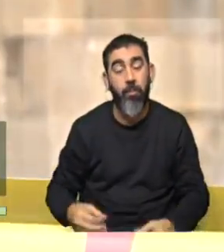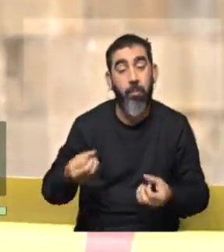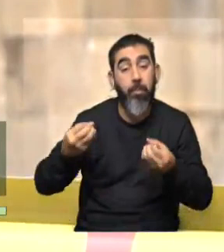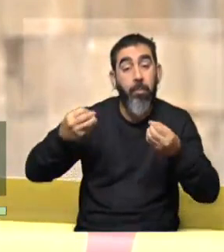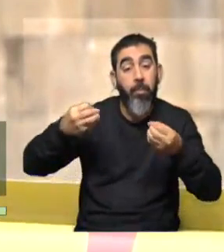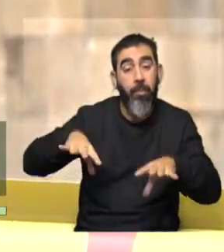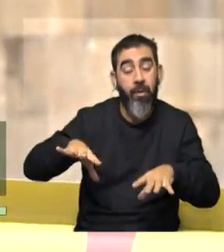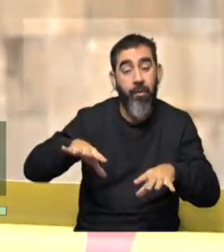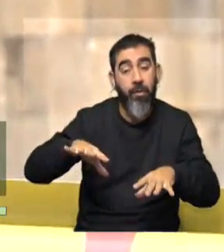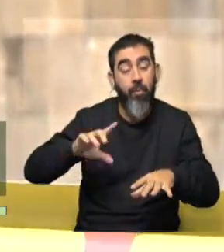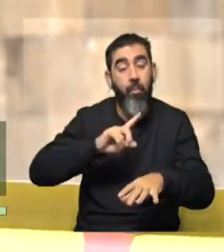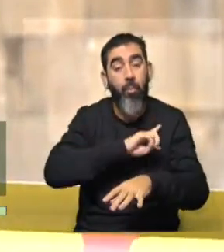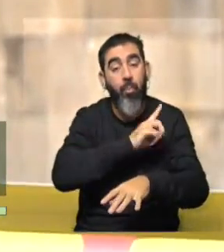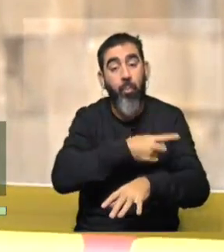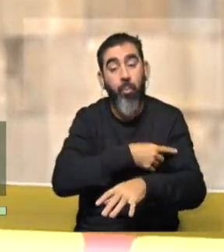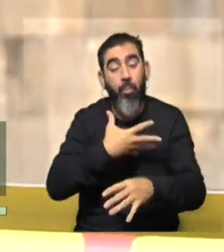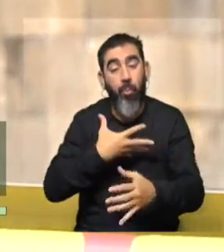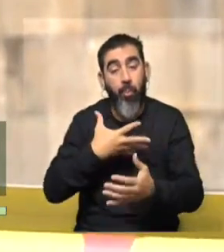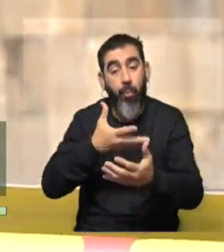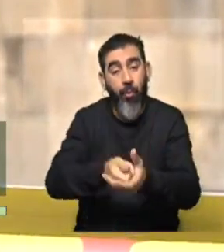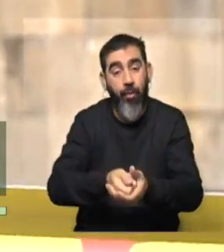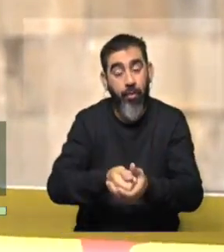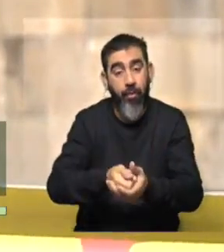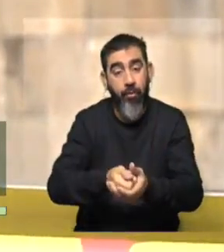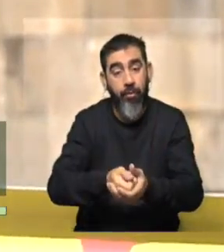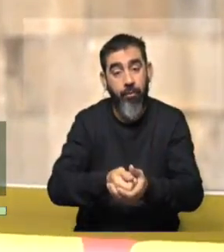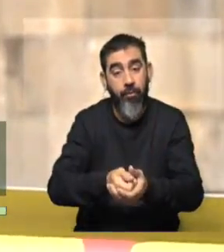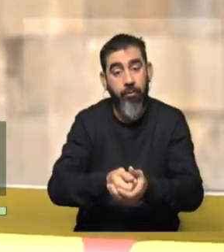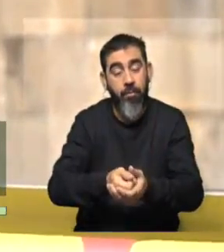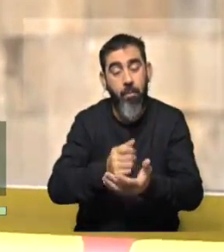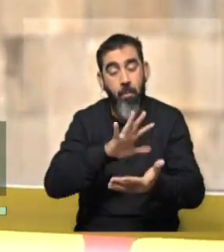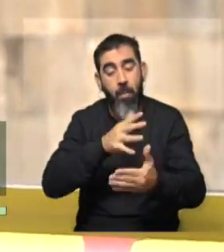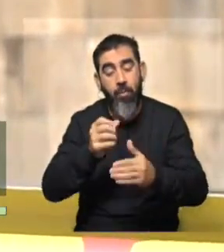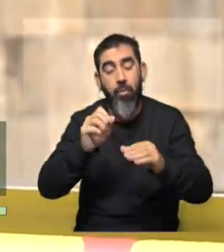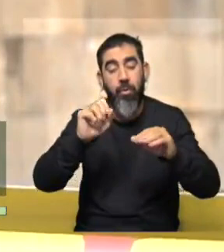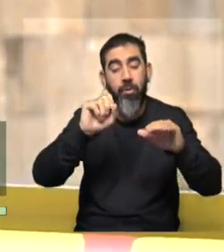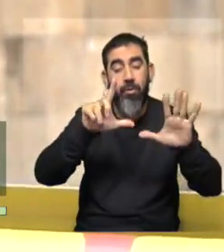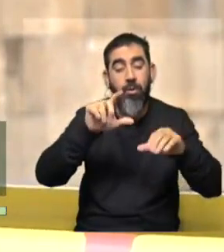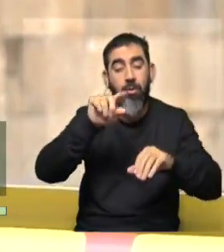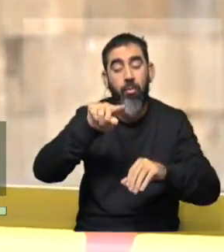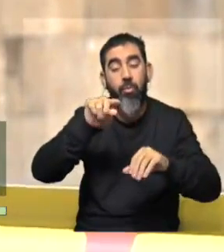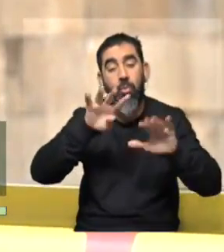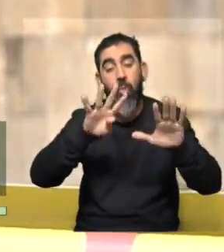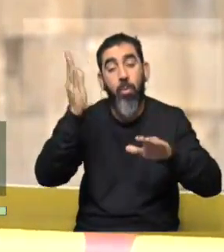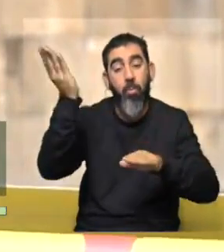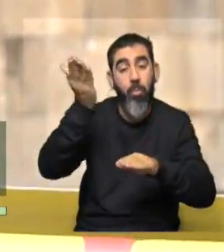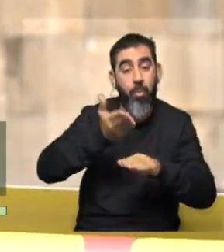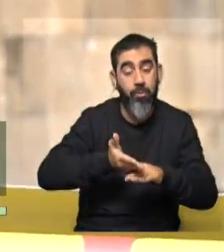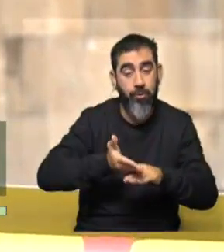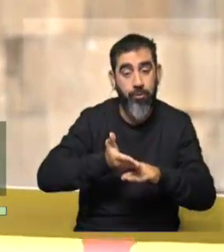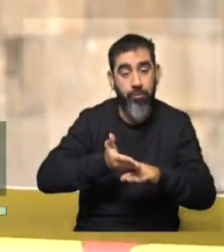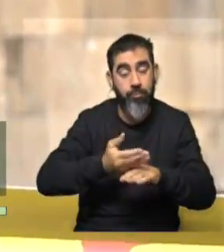de nuestro poder de compra se sitúa alrededor de un siete coma nueve por